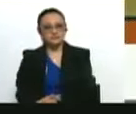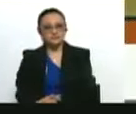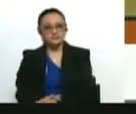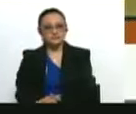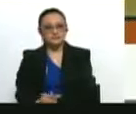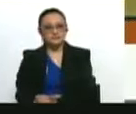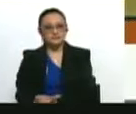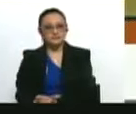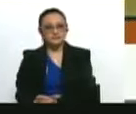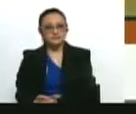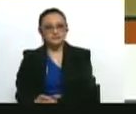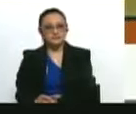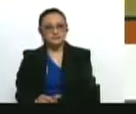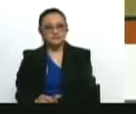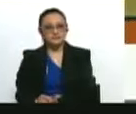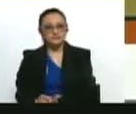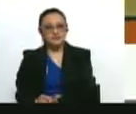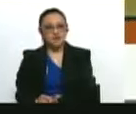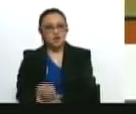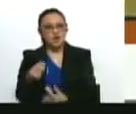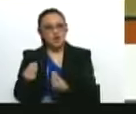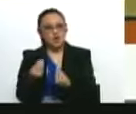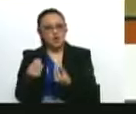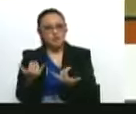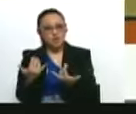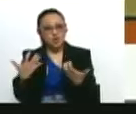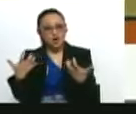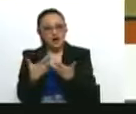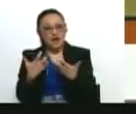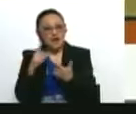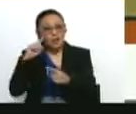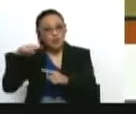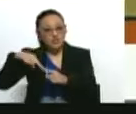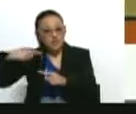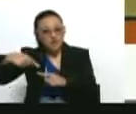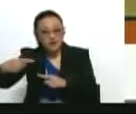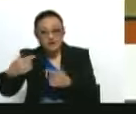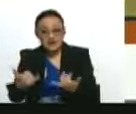Cómo se desata una guerra de un día para otro y